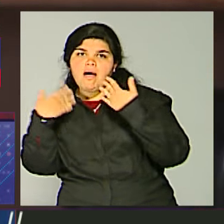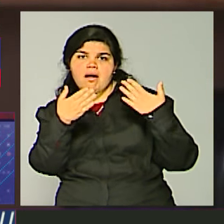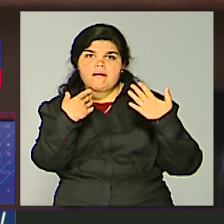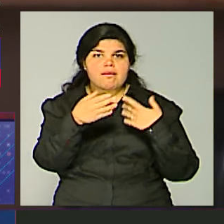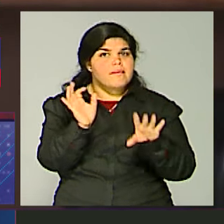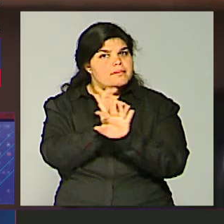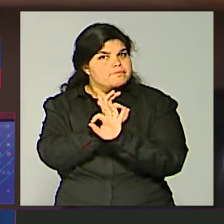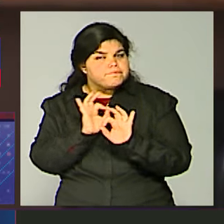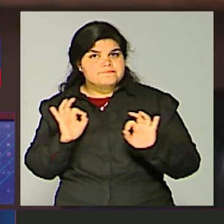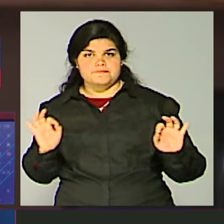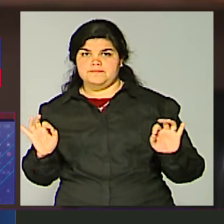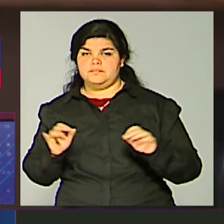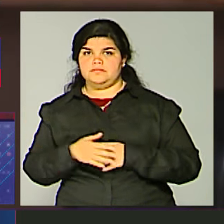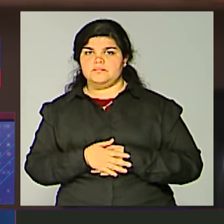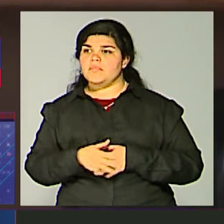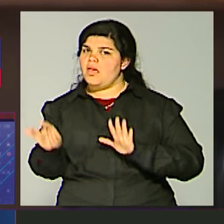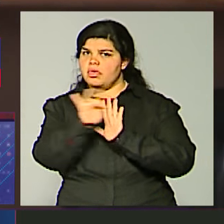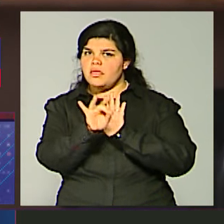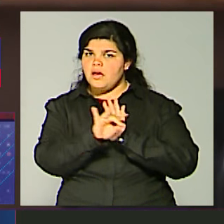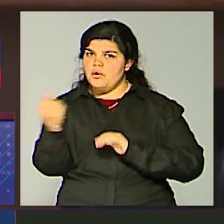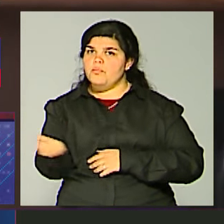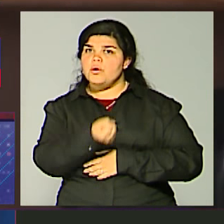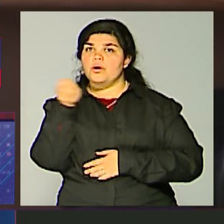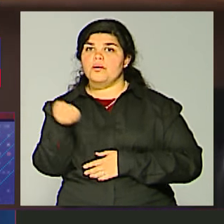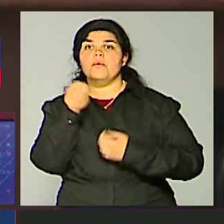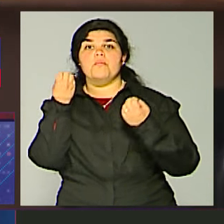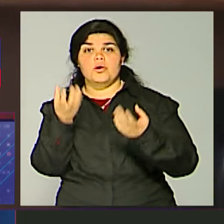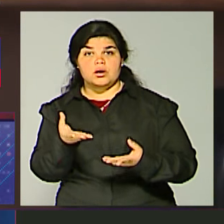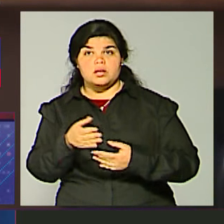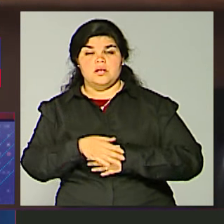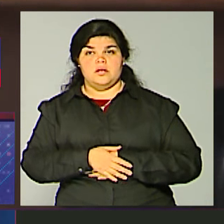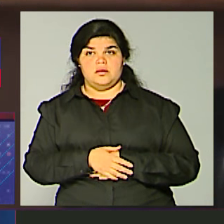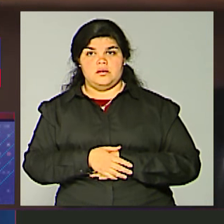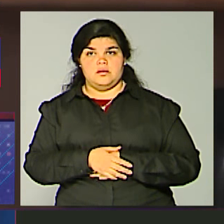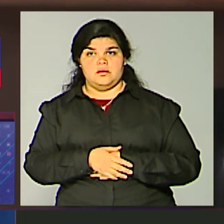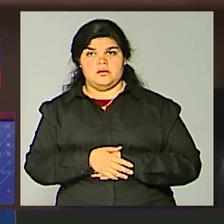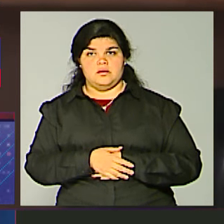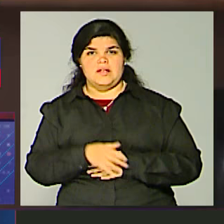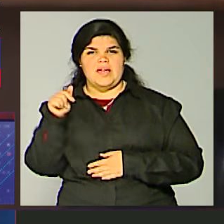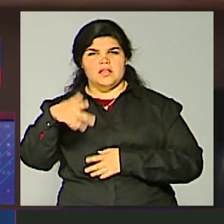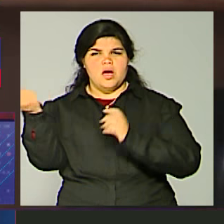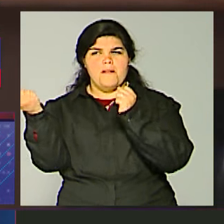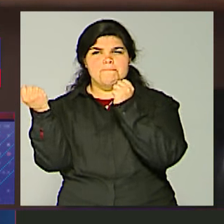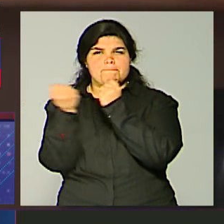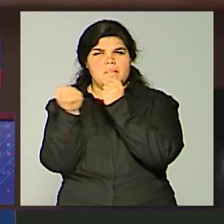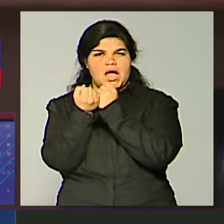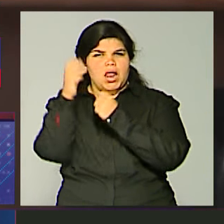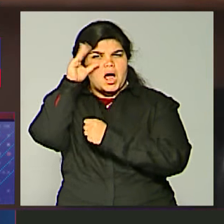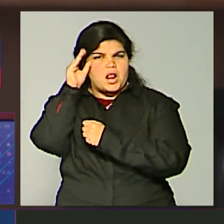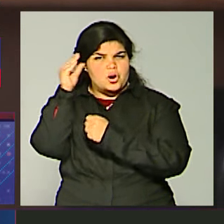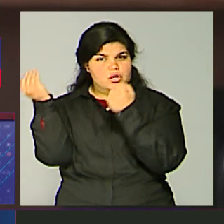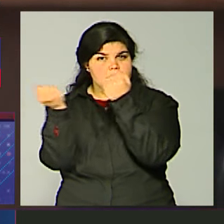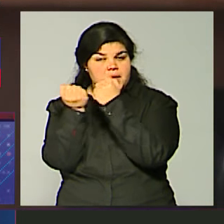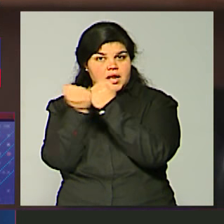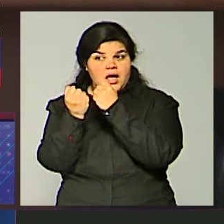datos nos parecen relevantes porque, según Silva, el papel que esta supuesta riña tuvo durante la noche se extendió hasta